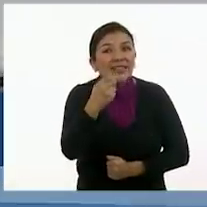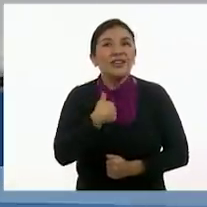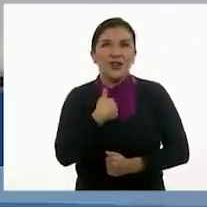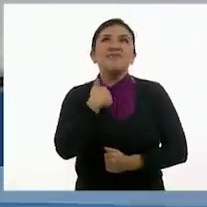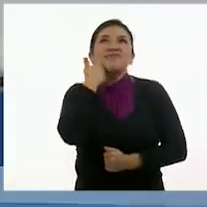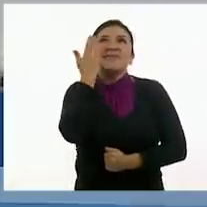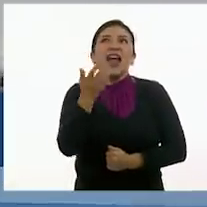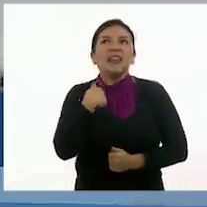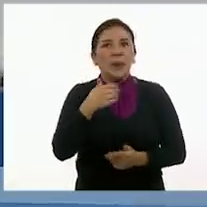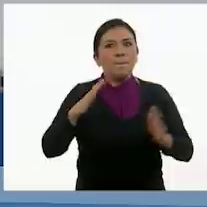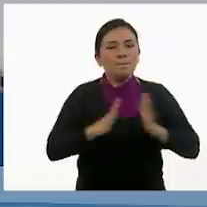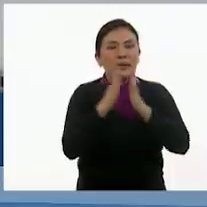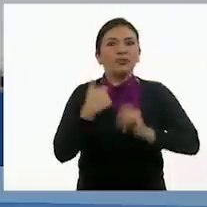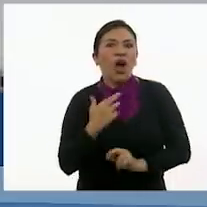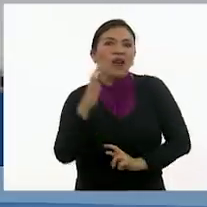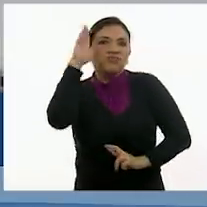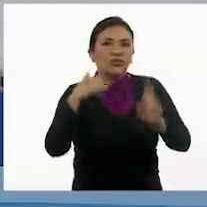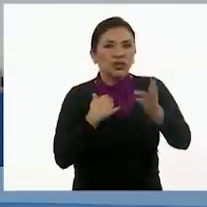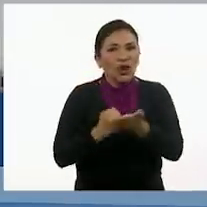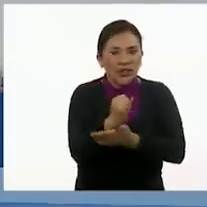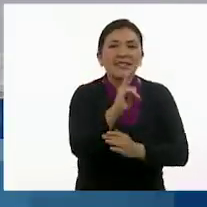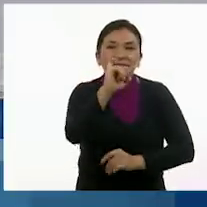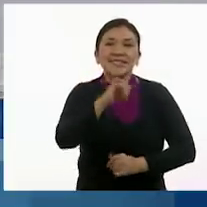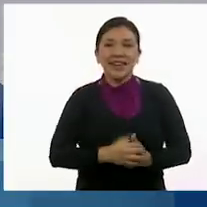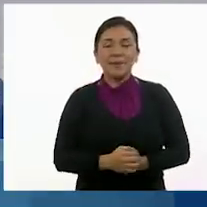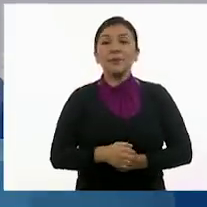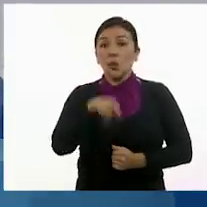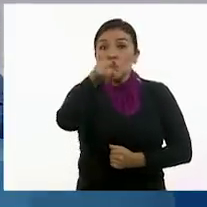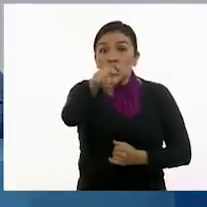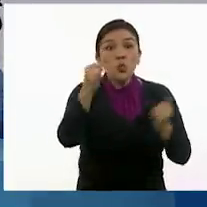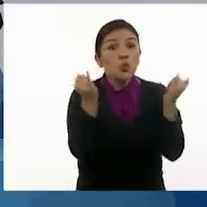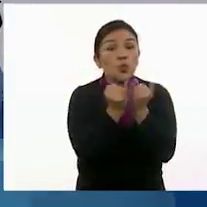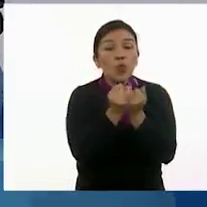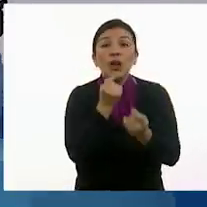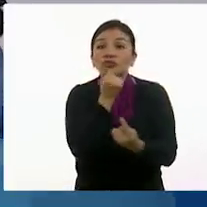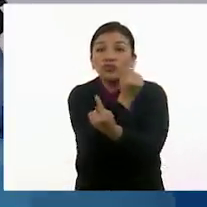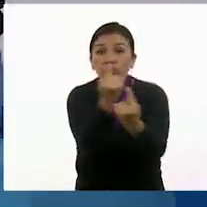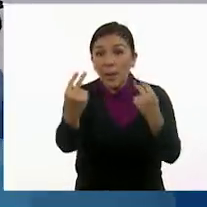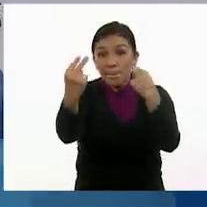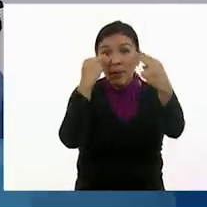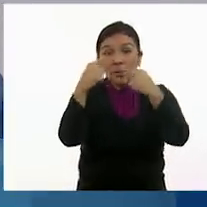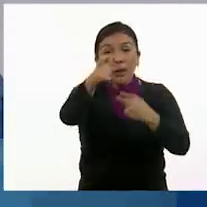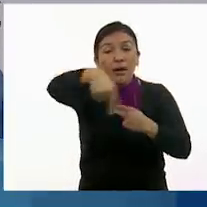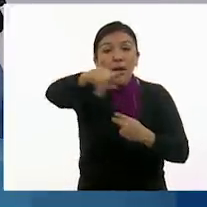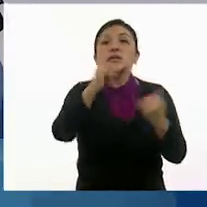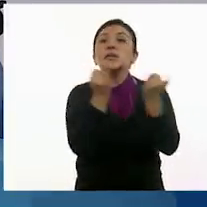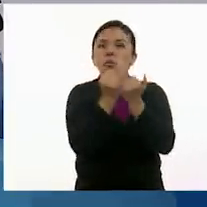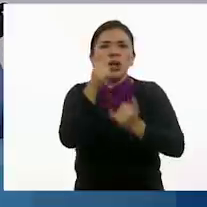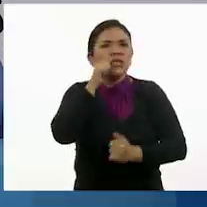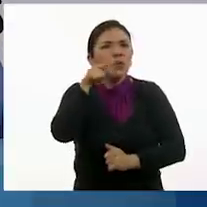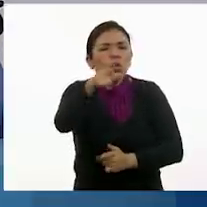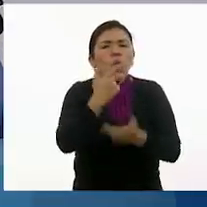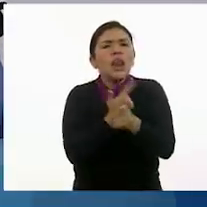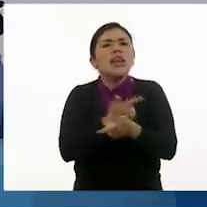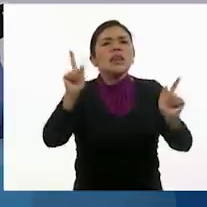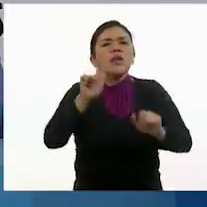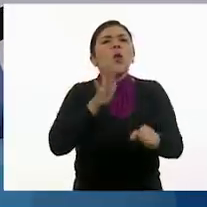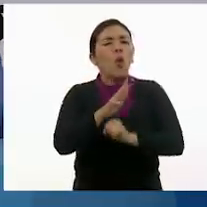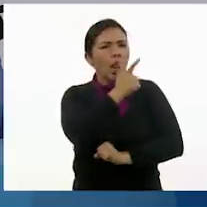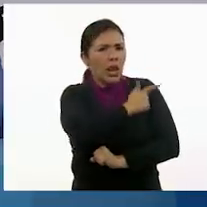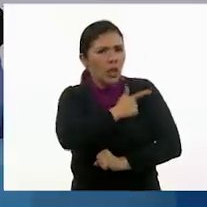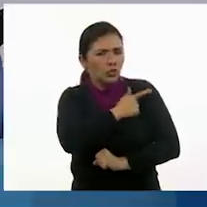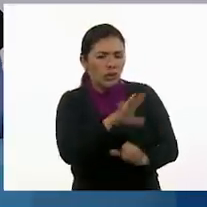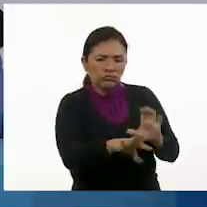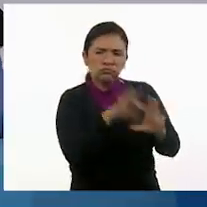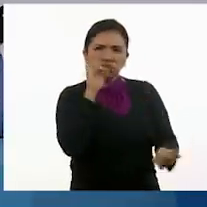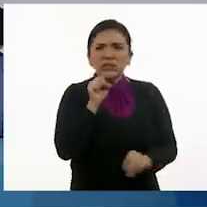parece fantástico. Y también ustedes ahí en su casa siempre tendrán la libertad de elegir qué les gusta y